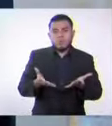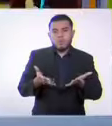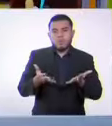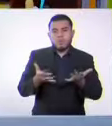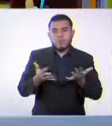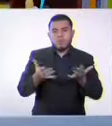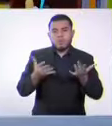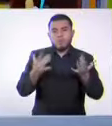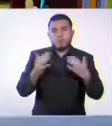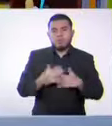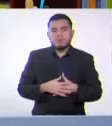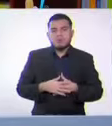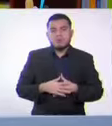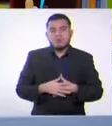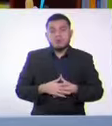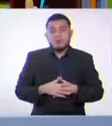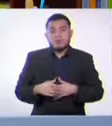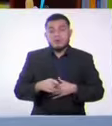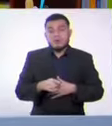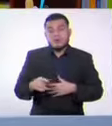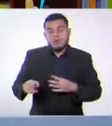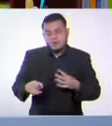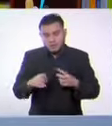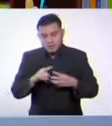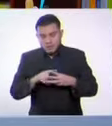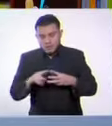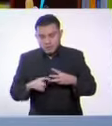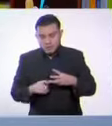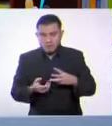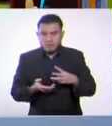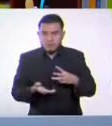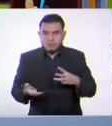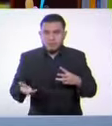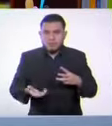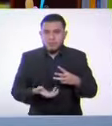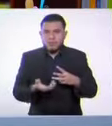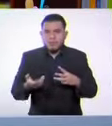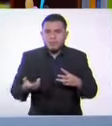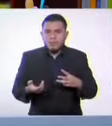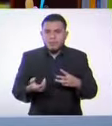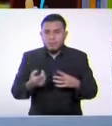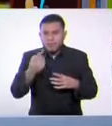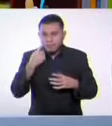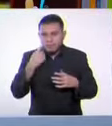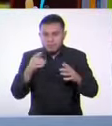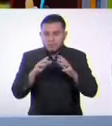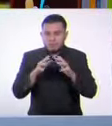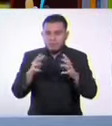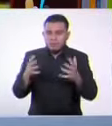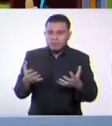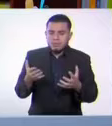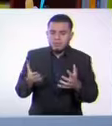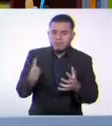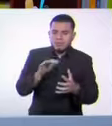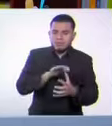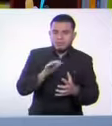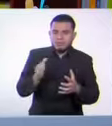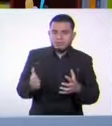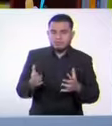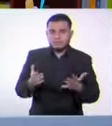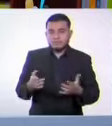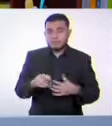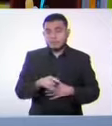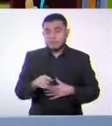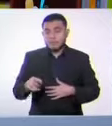vapor. Dadas las condiciones en las que nos encontramos en la corteza terrestre, la mayoría de